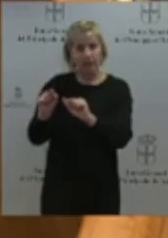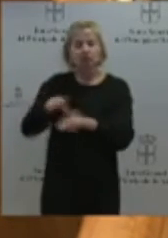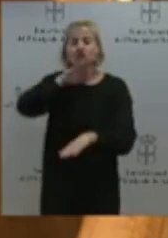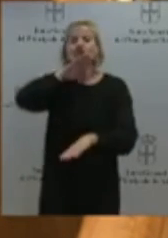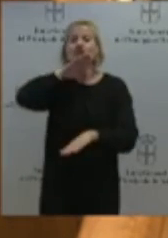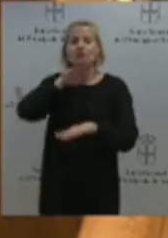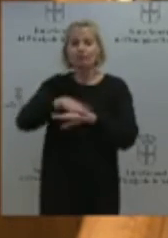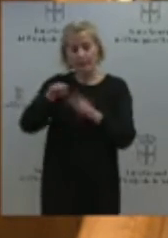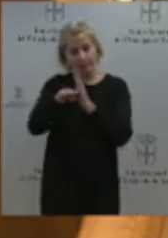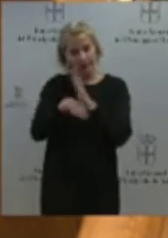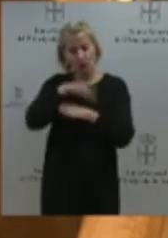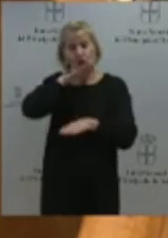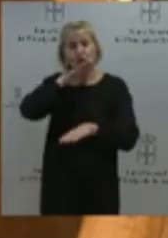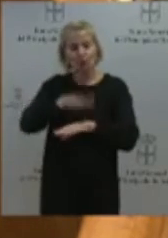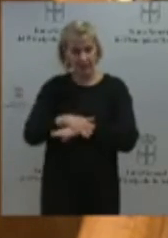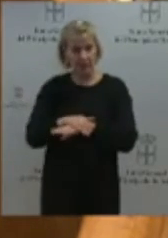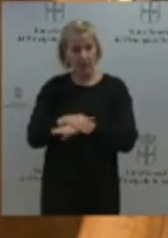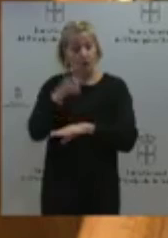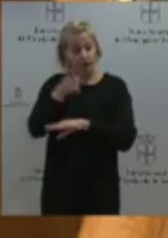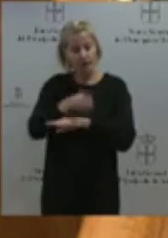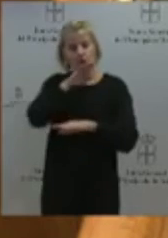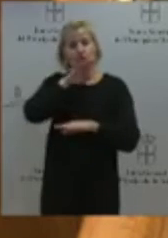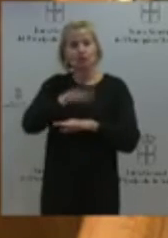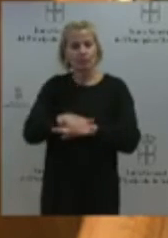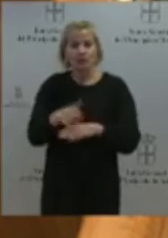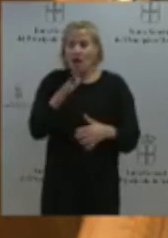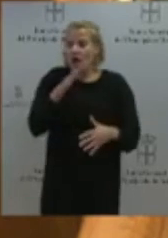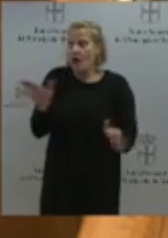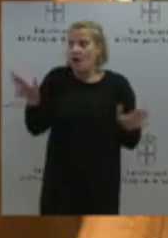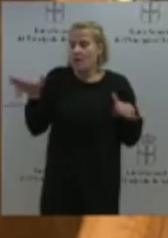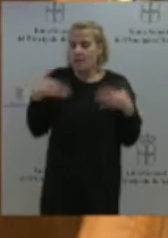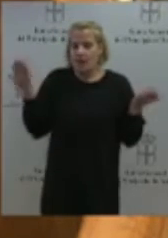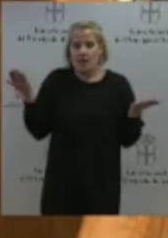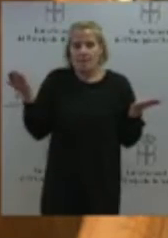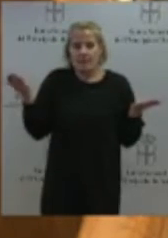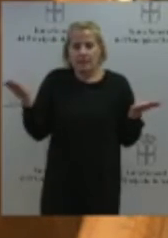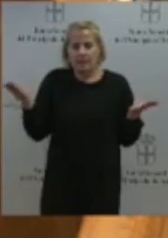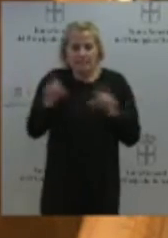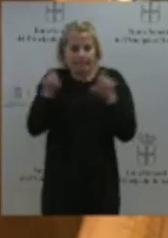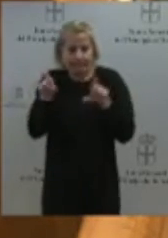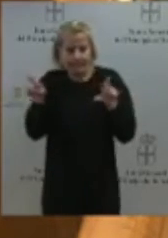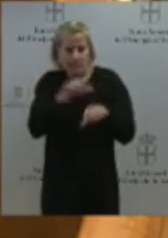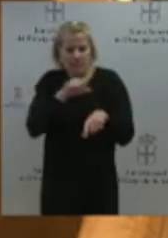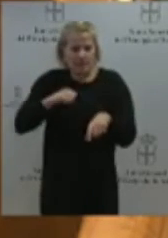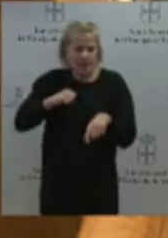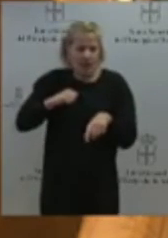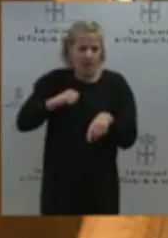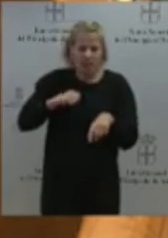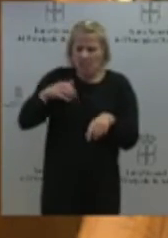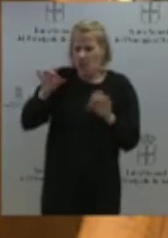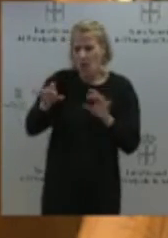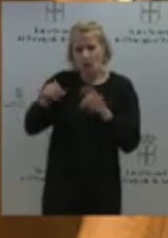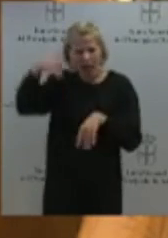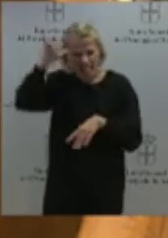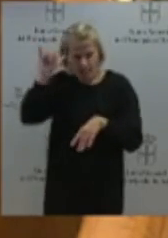la iniciativa privada como si fuera el mal o todos los males, no. Mire, yo creo en la colaboración público-privada y lo digo en esta Cámara. No tengo ningún género